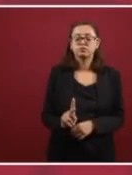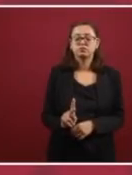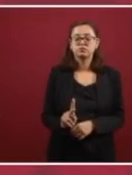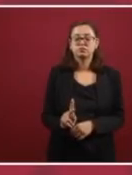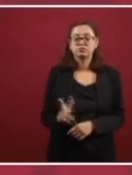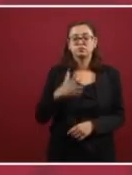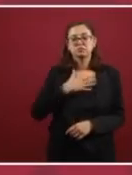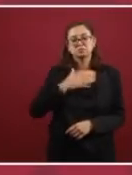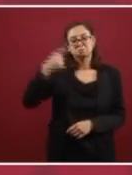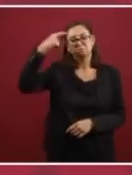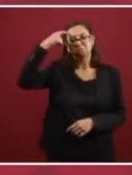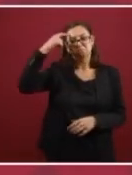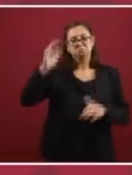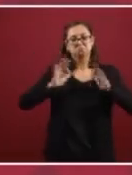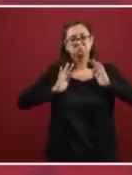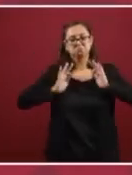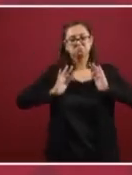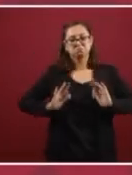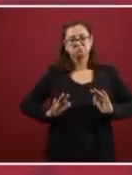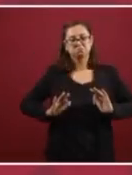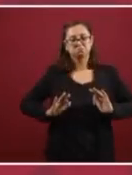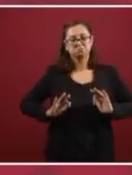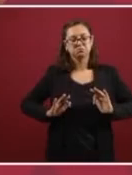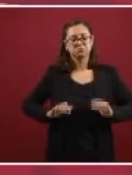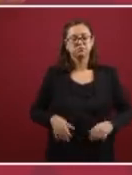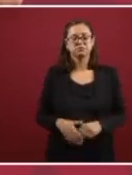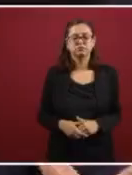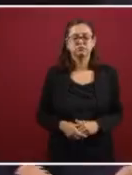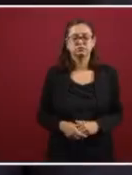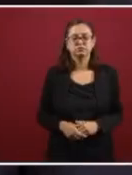tengo mi conciencia tranquila.